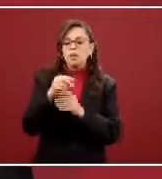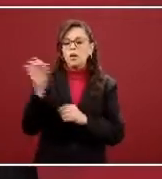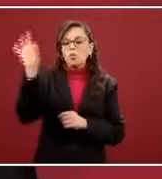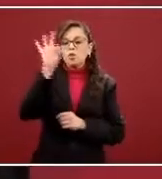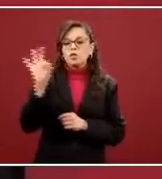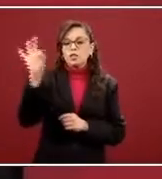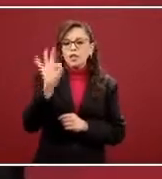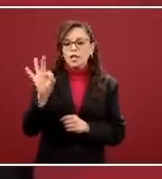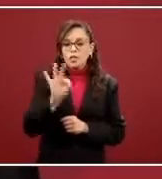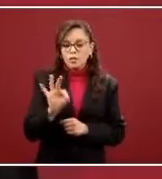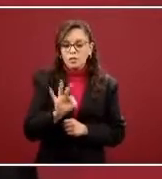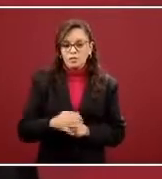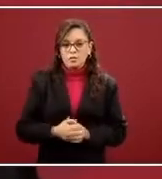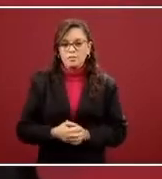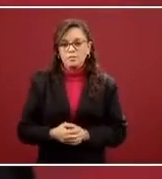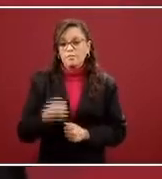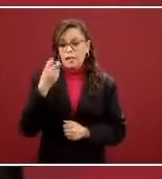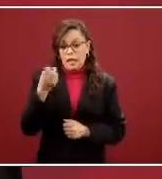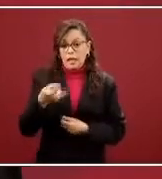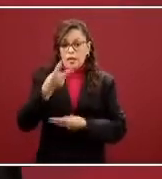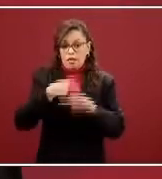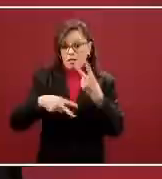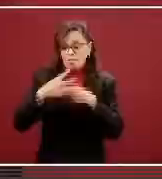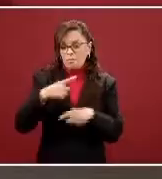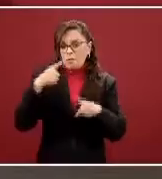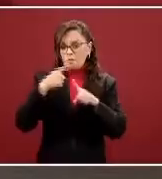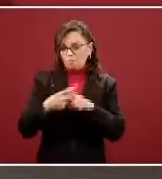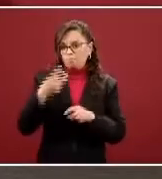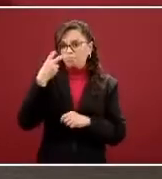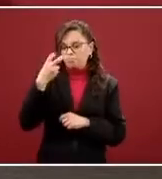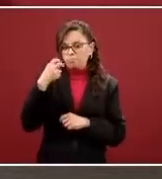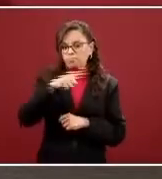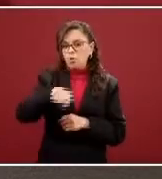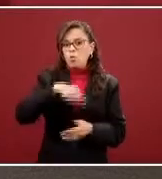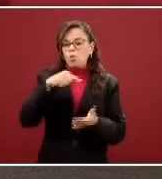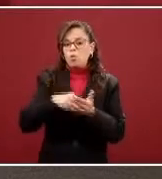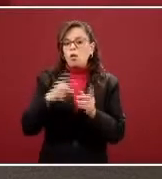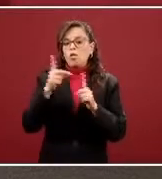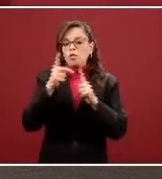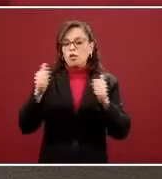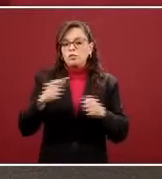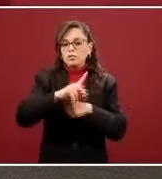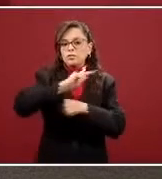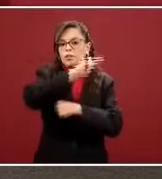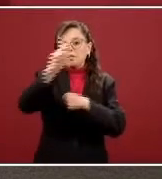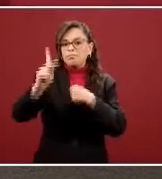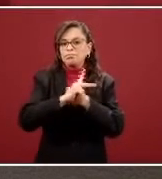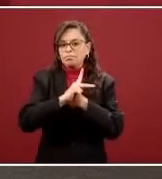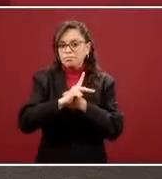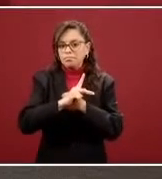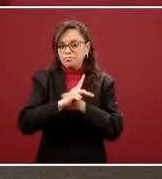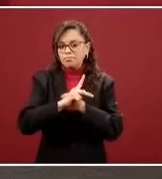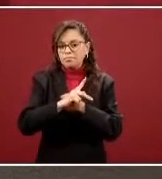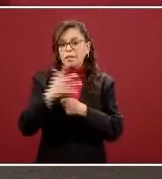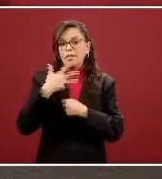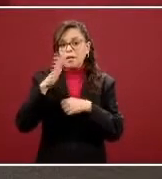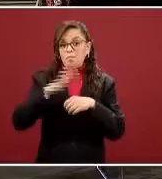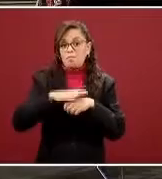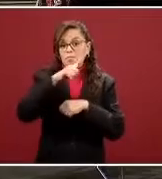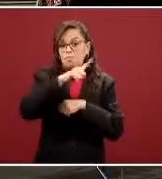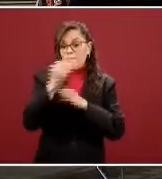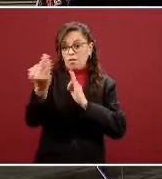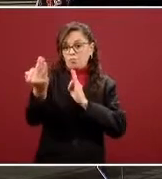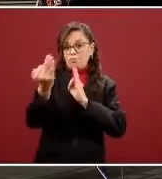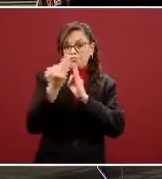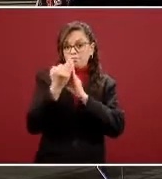entre las latitudes en donde se encuentran los países que están precisamente más cercanos a la línea ecuatorial, en